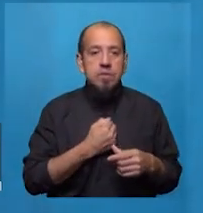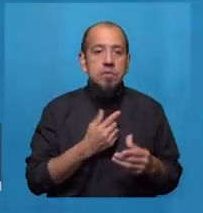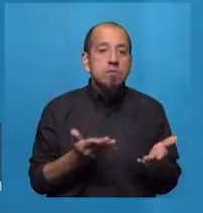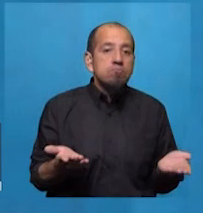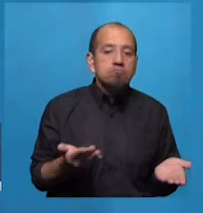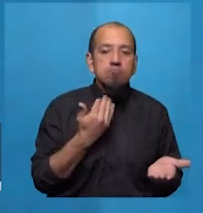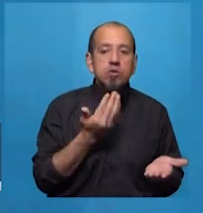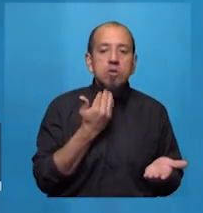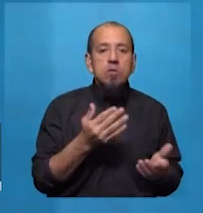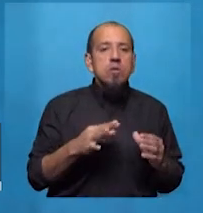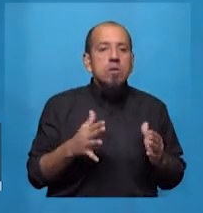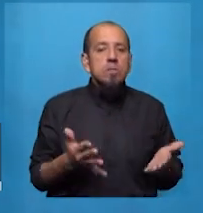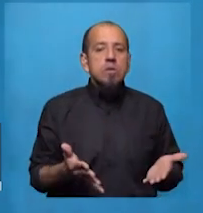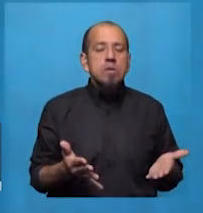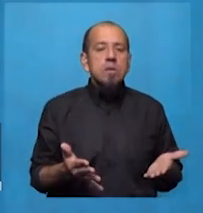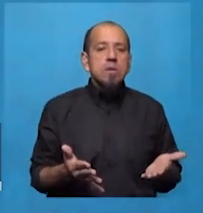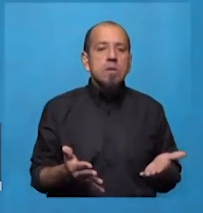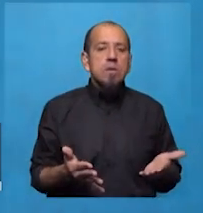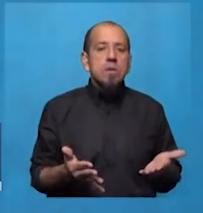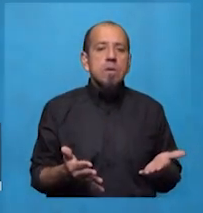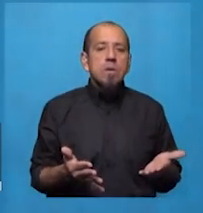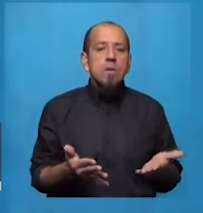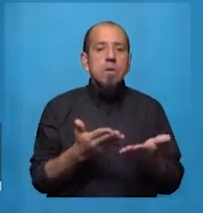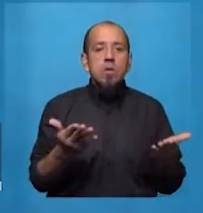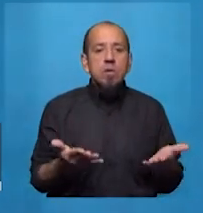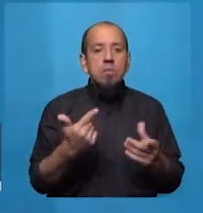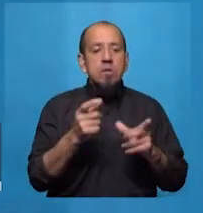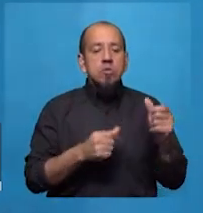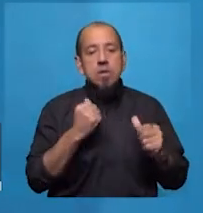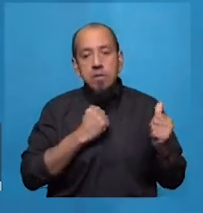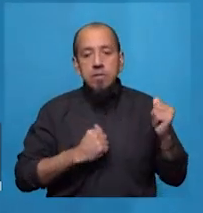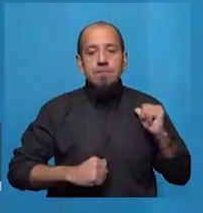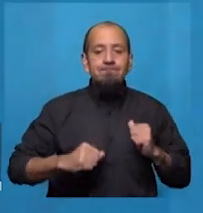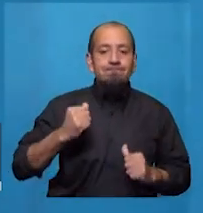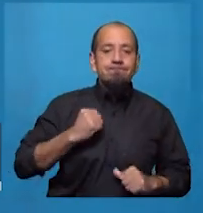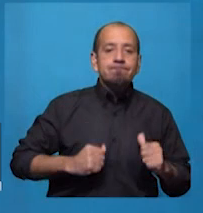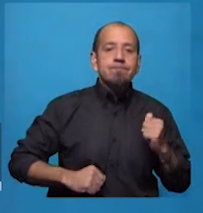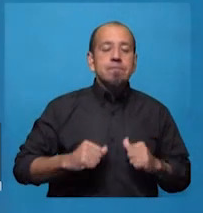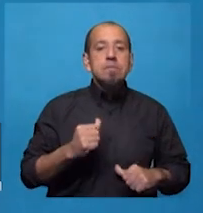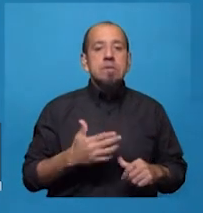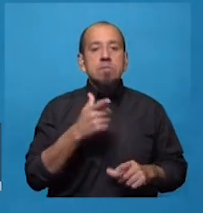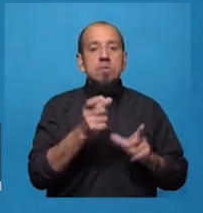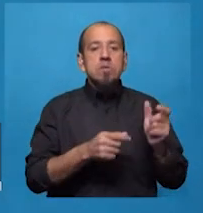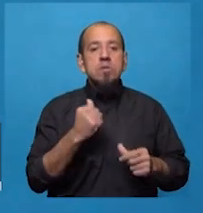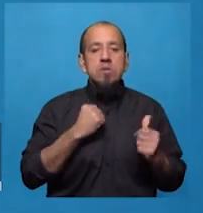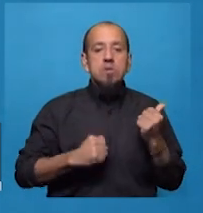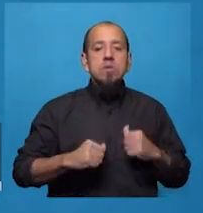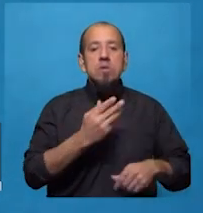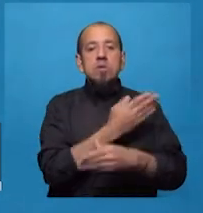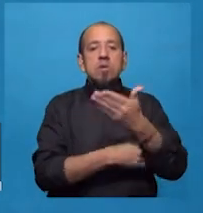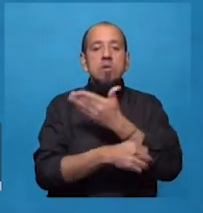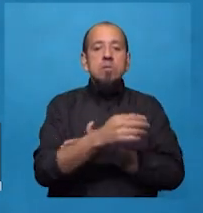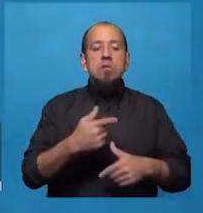cosa que no sabemos muy bien es bueno qué pasa con el en los heridos no los intentos de homicidios gente que queda lesionada